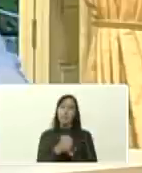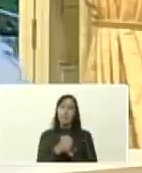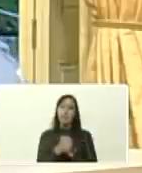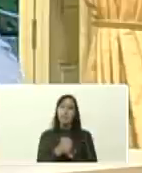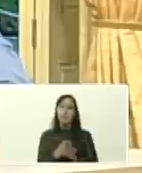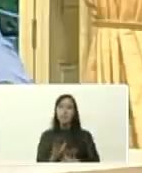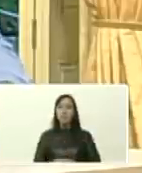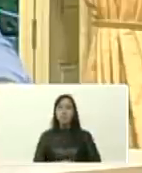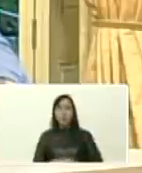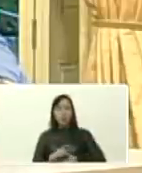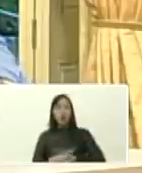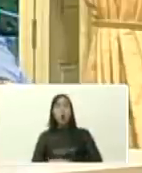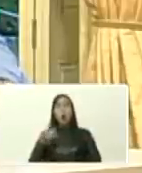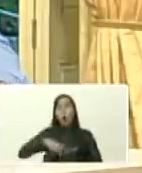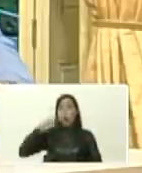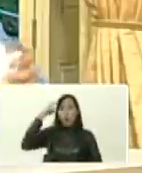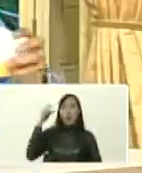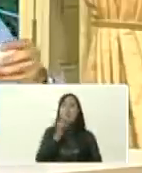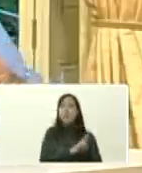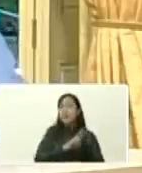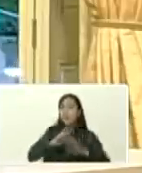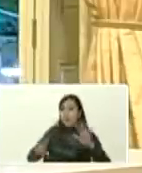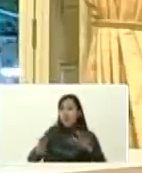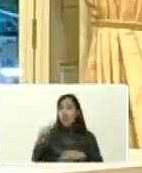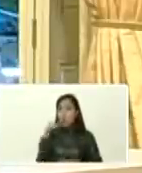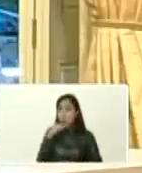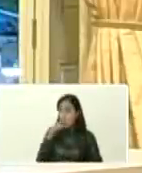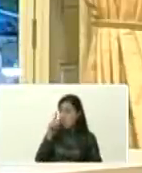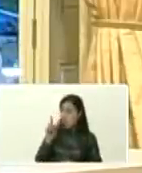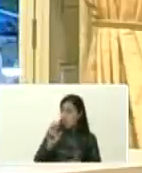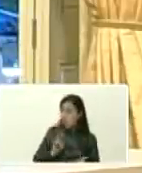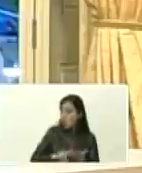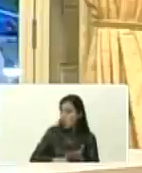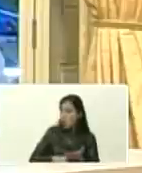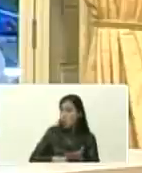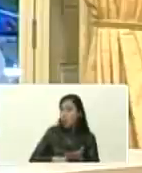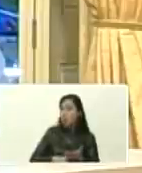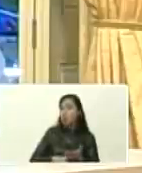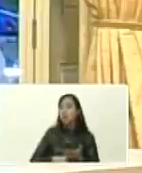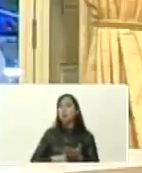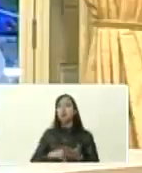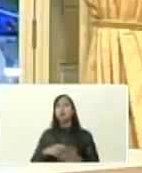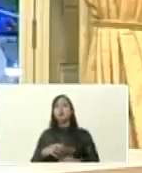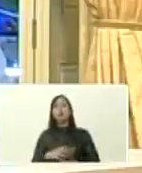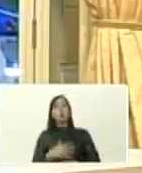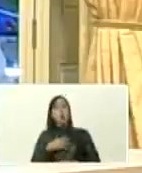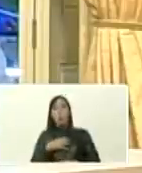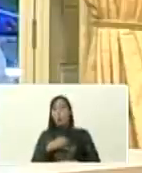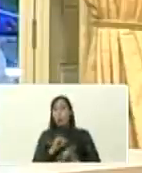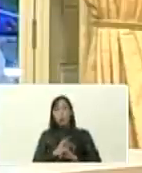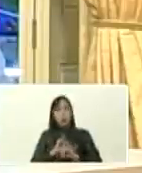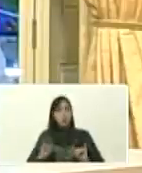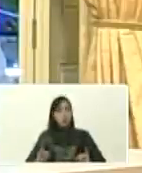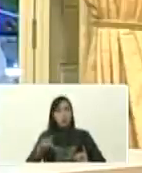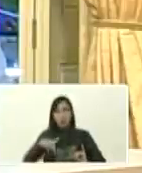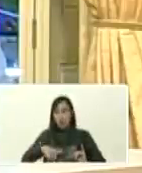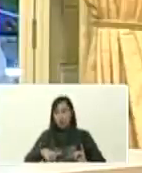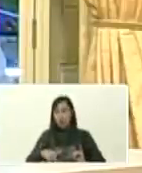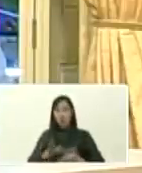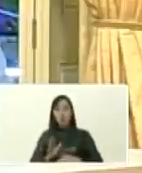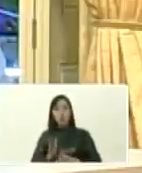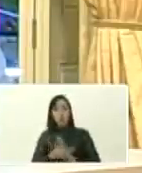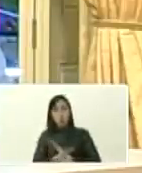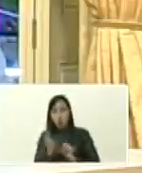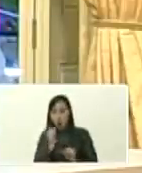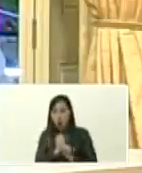Hoy es 27 de octubre, ¿verdad? No puedo cerrar esta jornada de trabajo